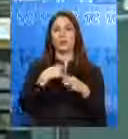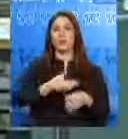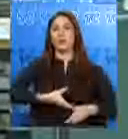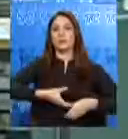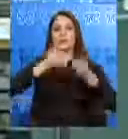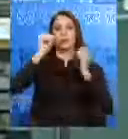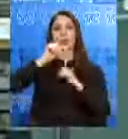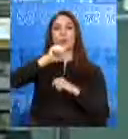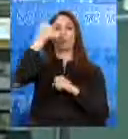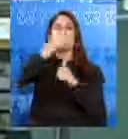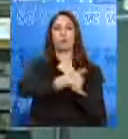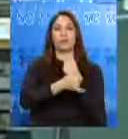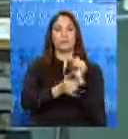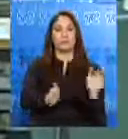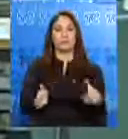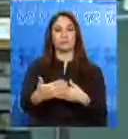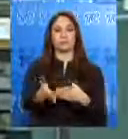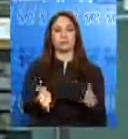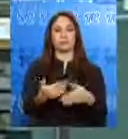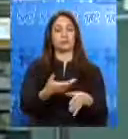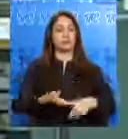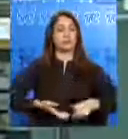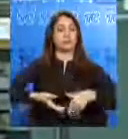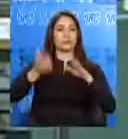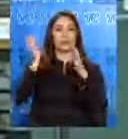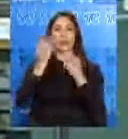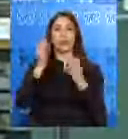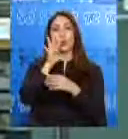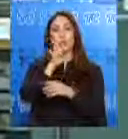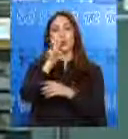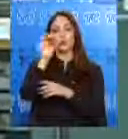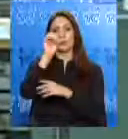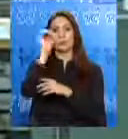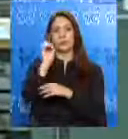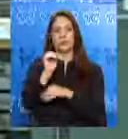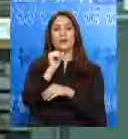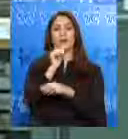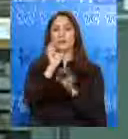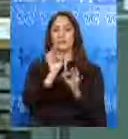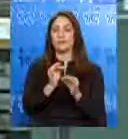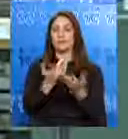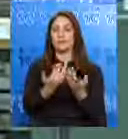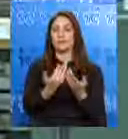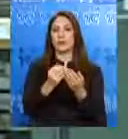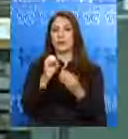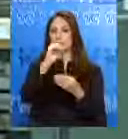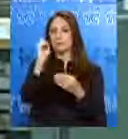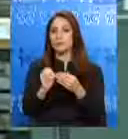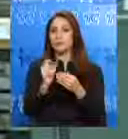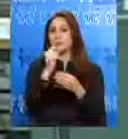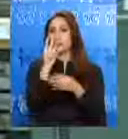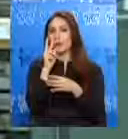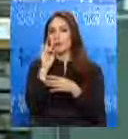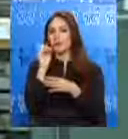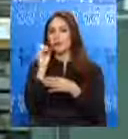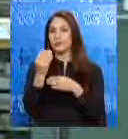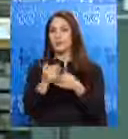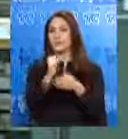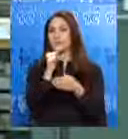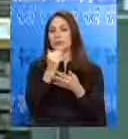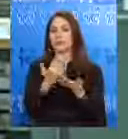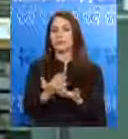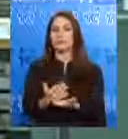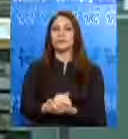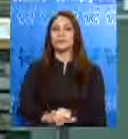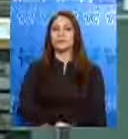La distribución de los kits electorales comenzó con el envío de 830 paquetes al exterior. El empaquetado de los kits se encuentra